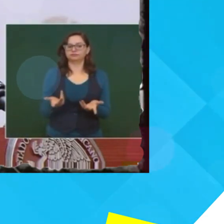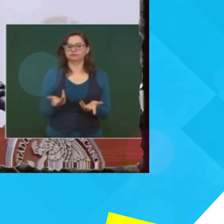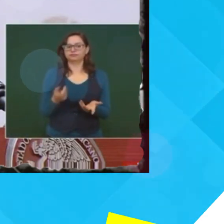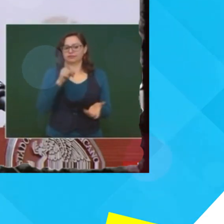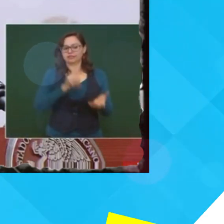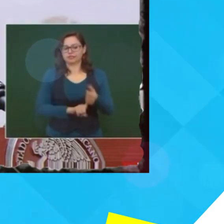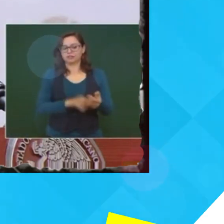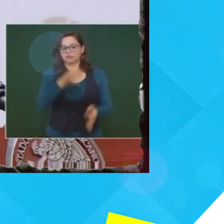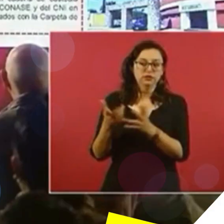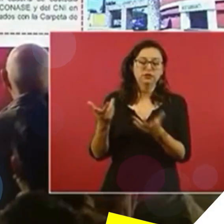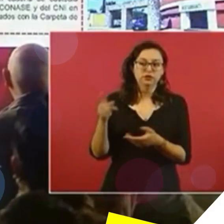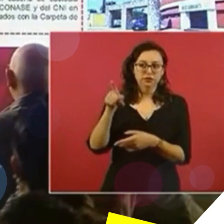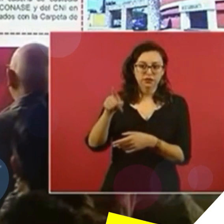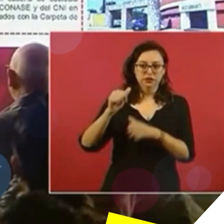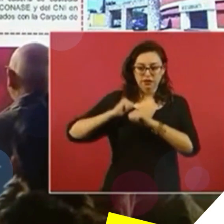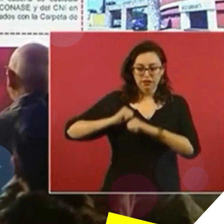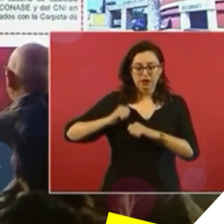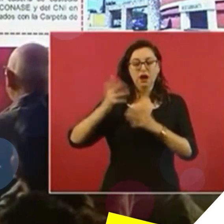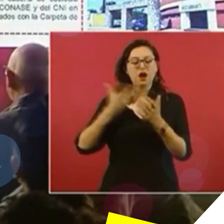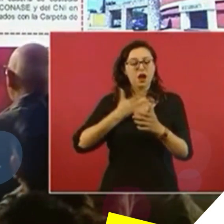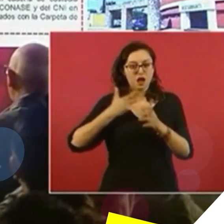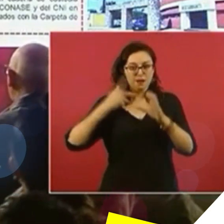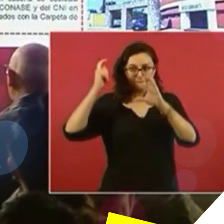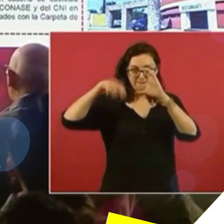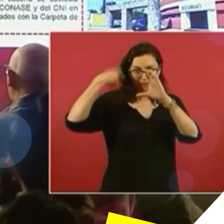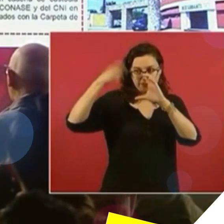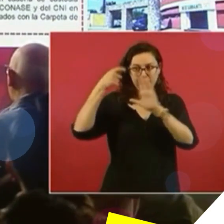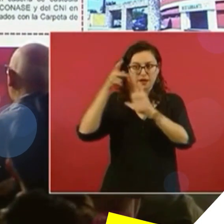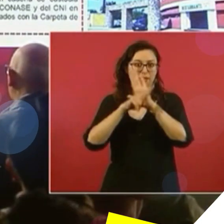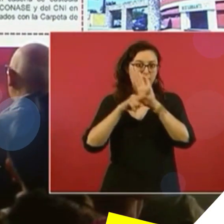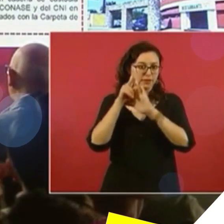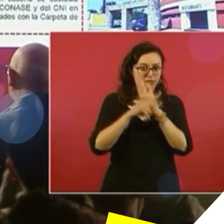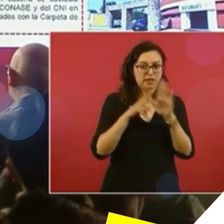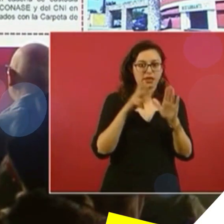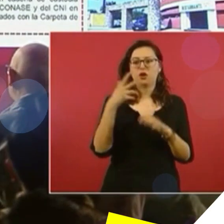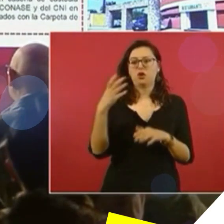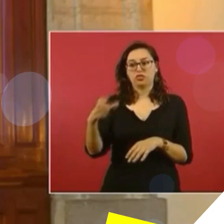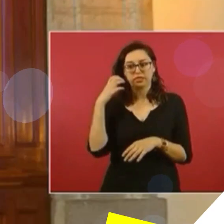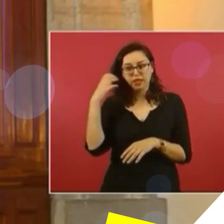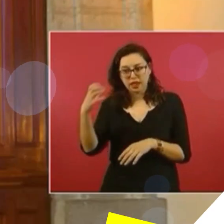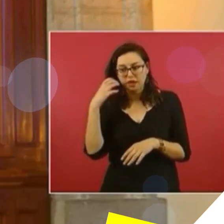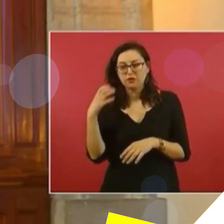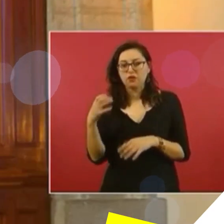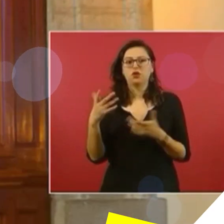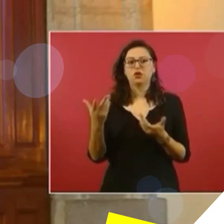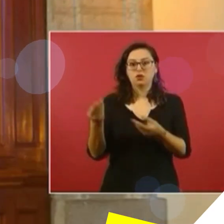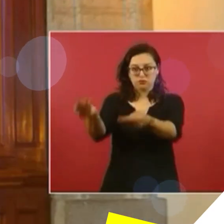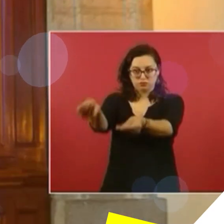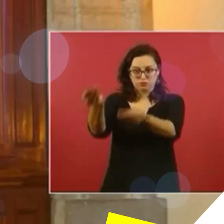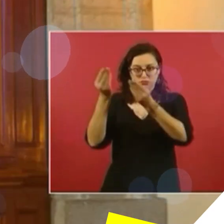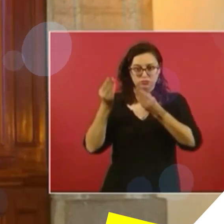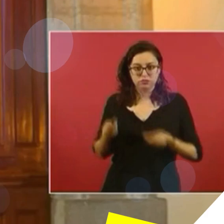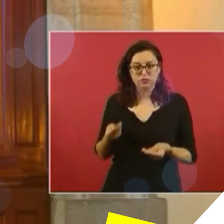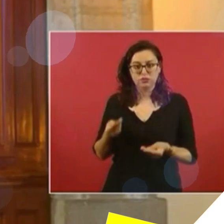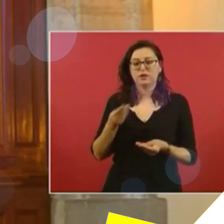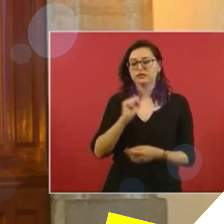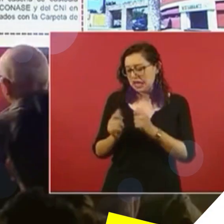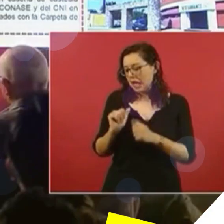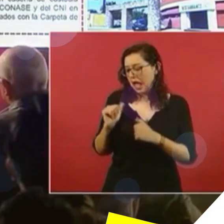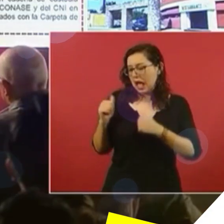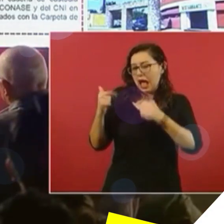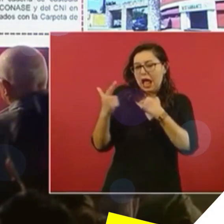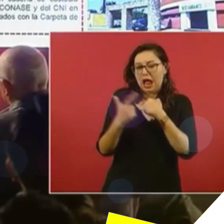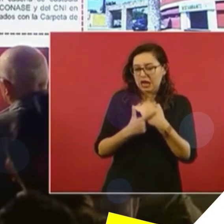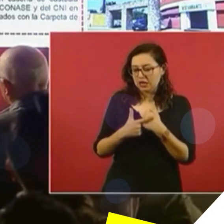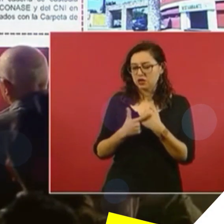De entrada la próxima semana vemos el caso de la necropsia, dijo. Escobar insiste en que su hija fue asesinada y asegura que